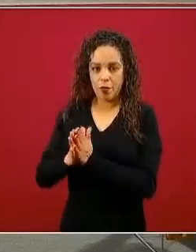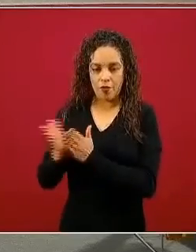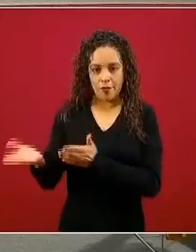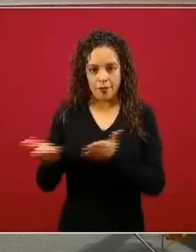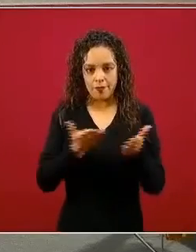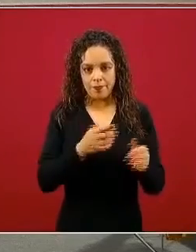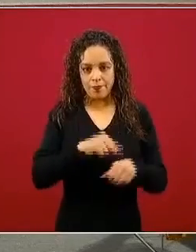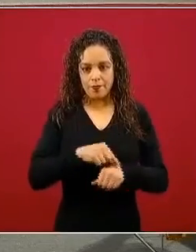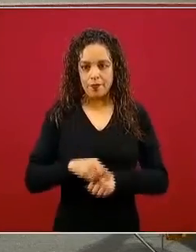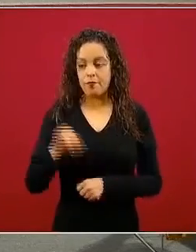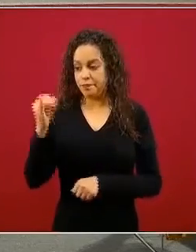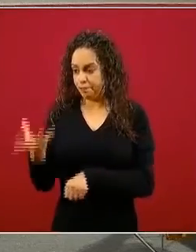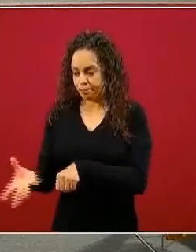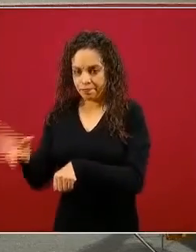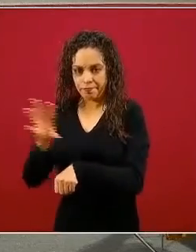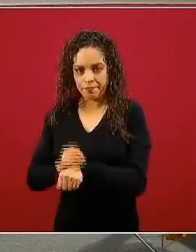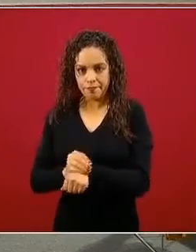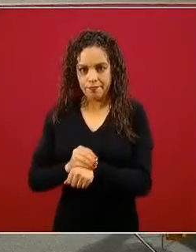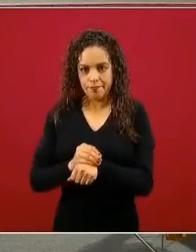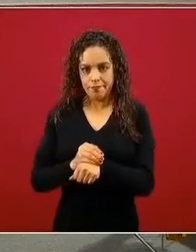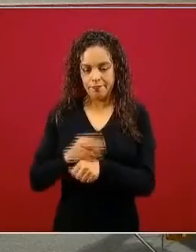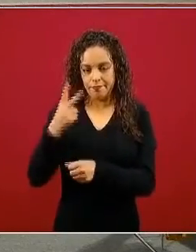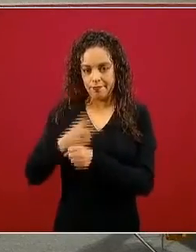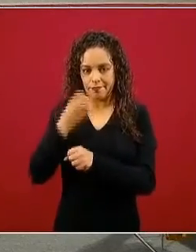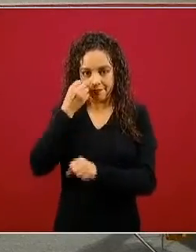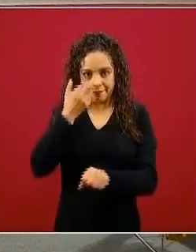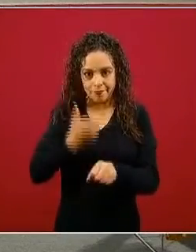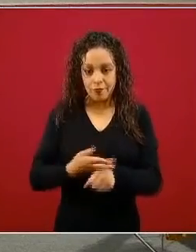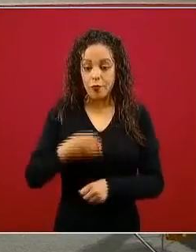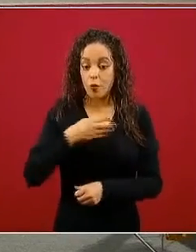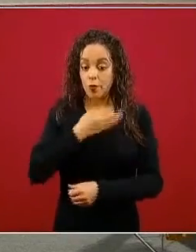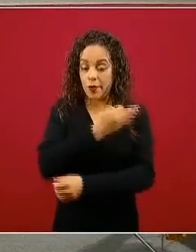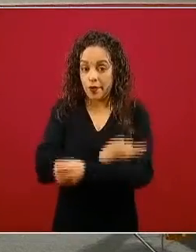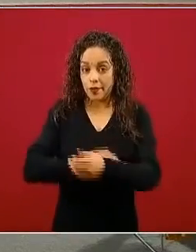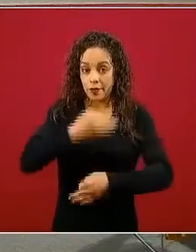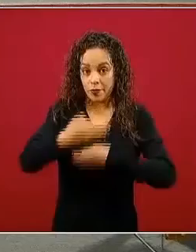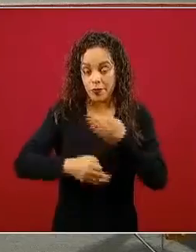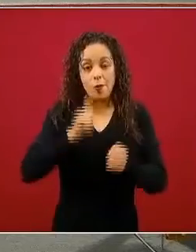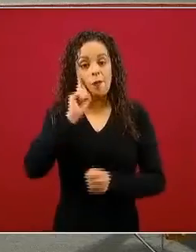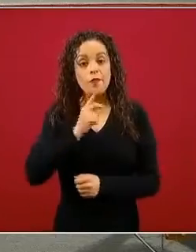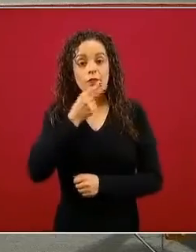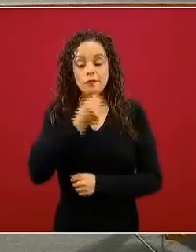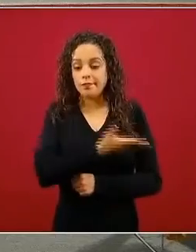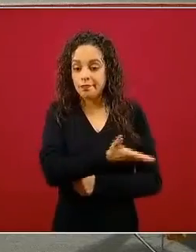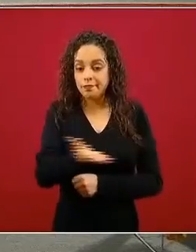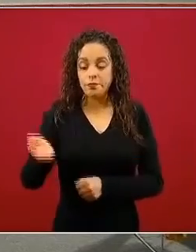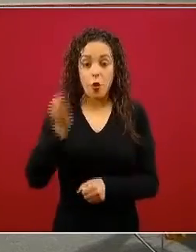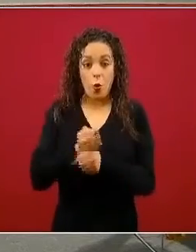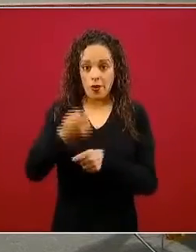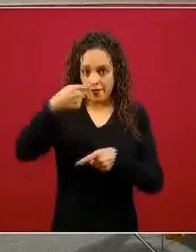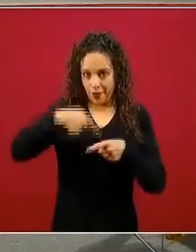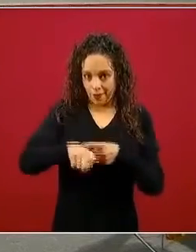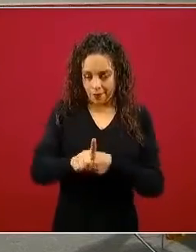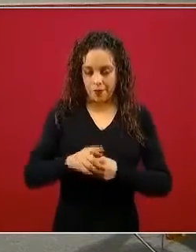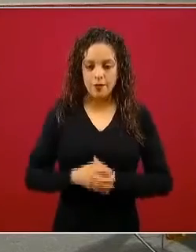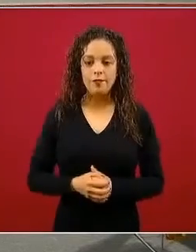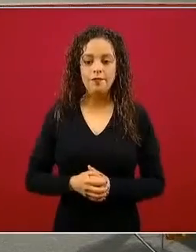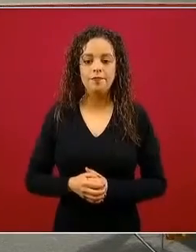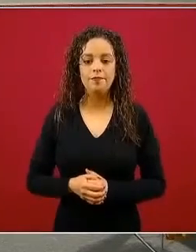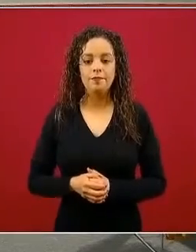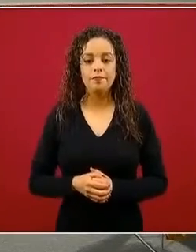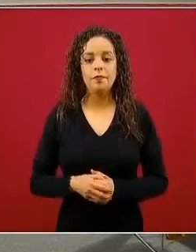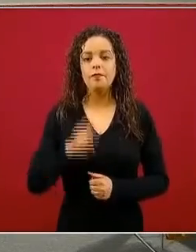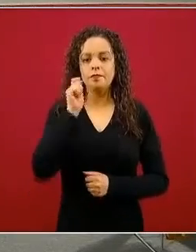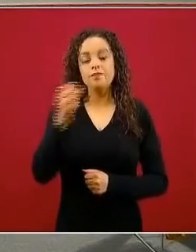permiso, señor secretario. Muy buenas tardes a todas y todos. Vamos entonces a empezar con